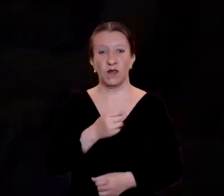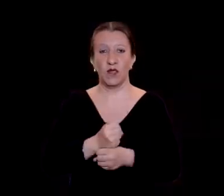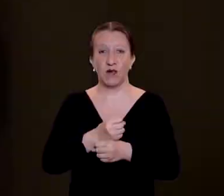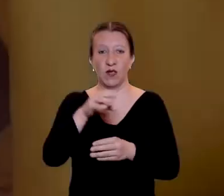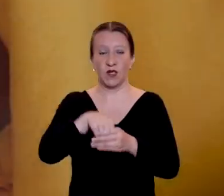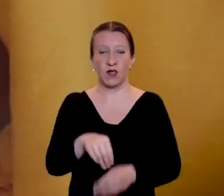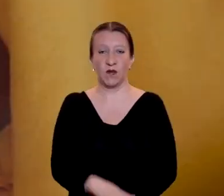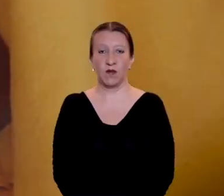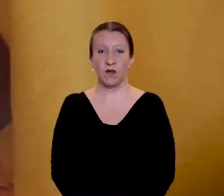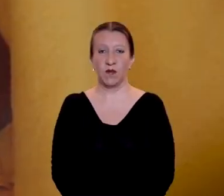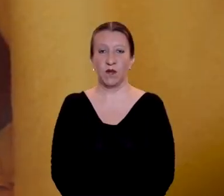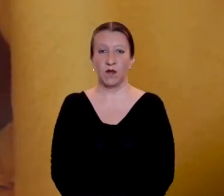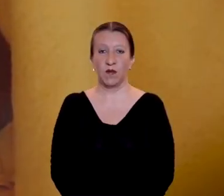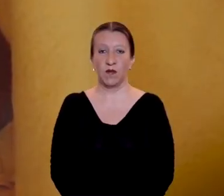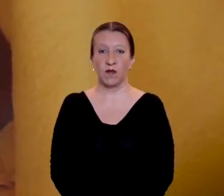ahí.